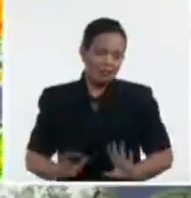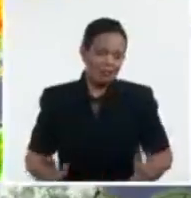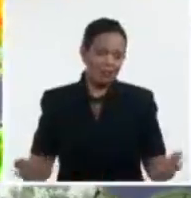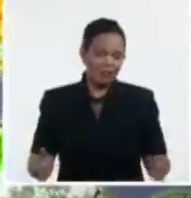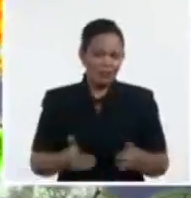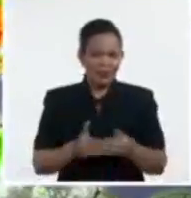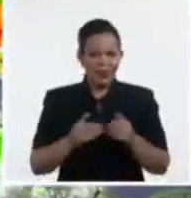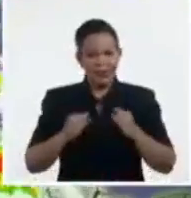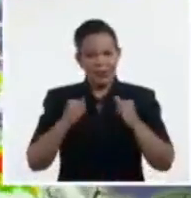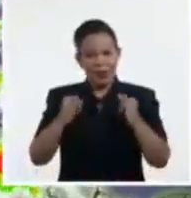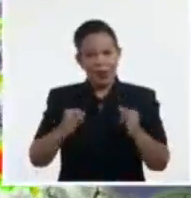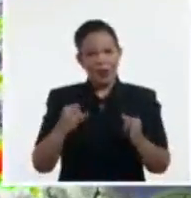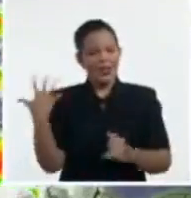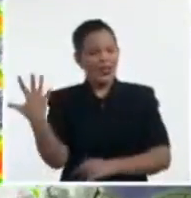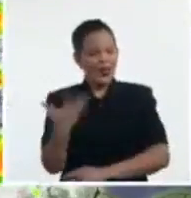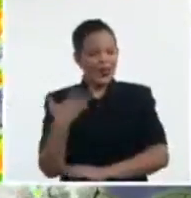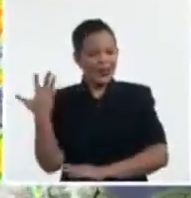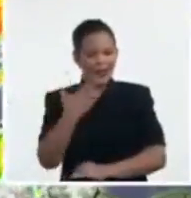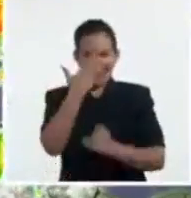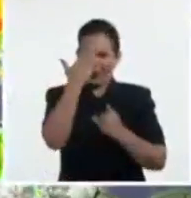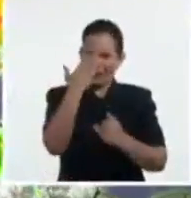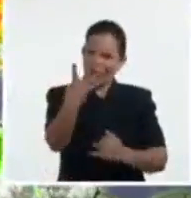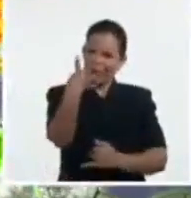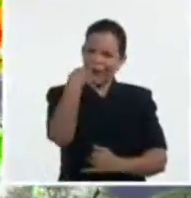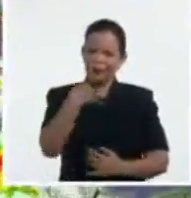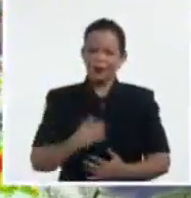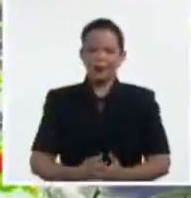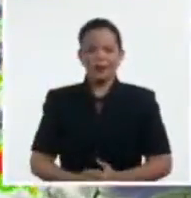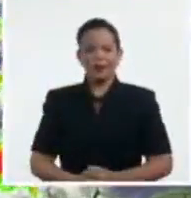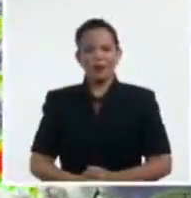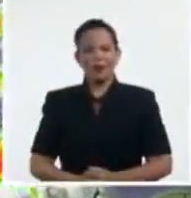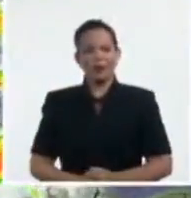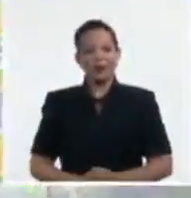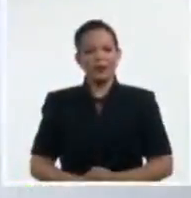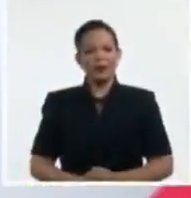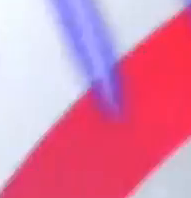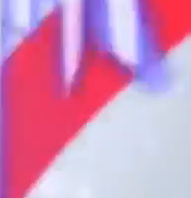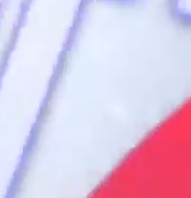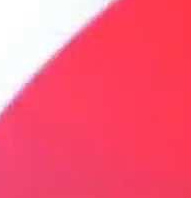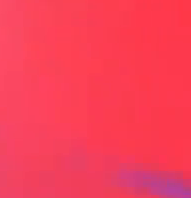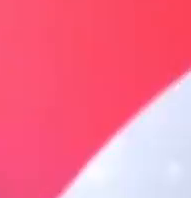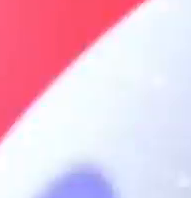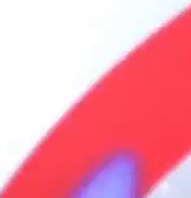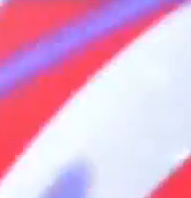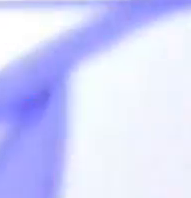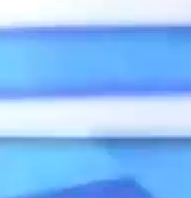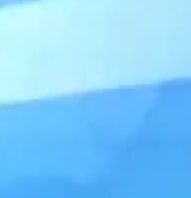tiempo. Gracias por la compañía. Cuídese mucho y tenga buen día.